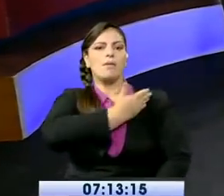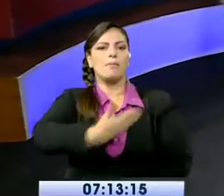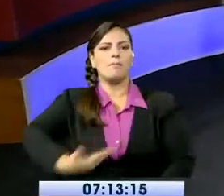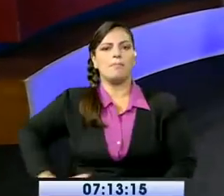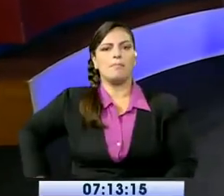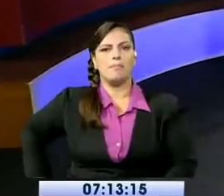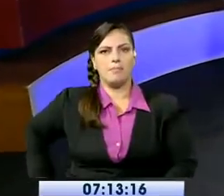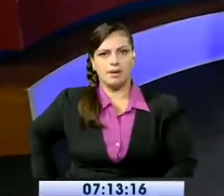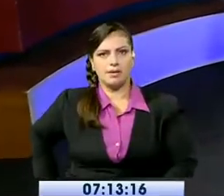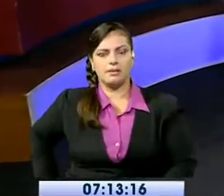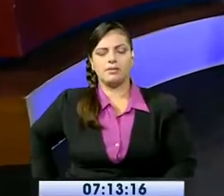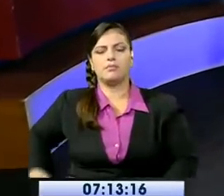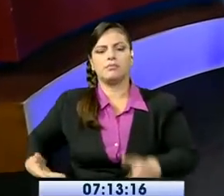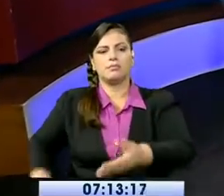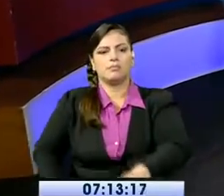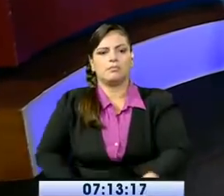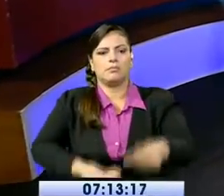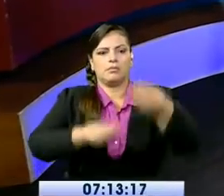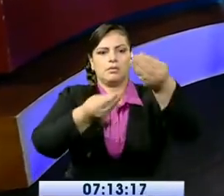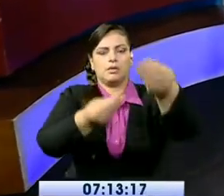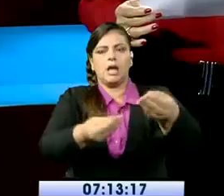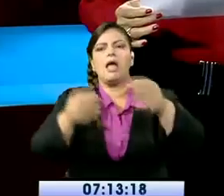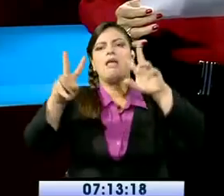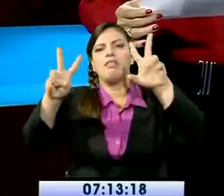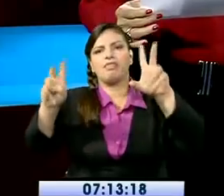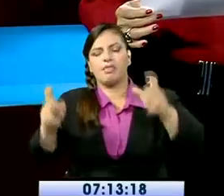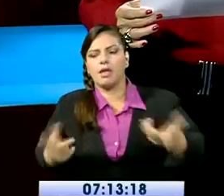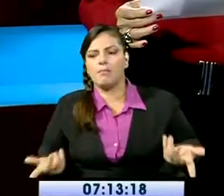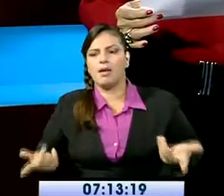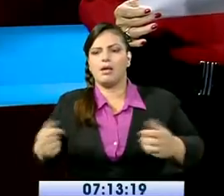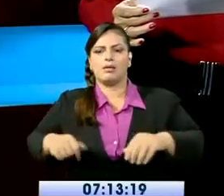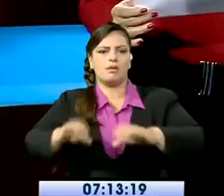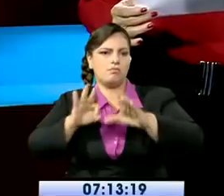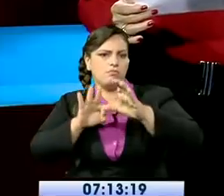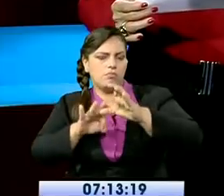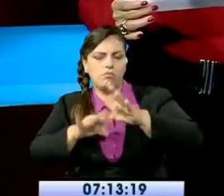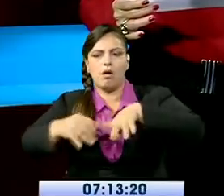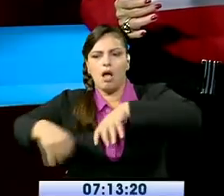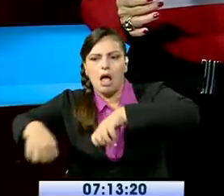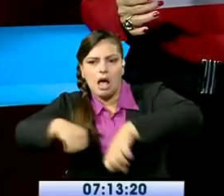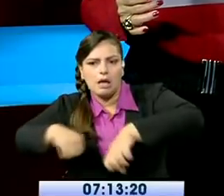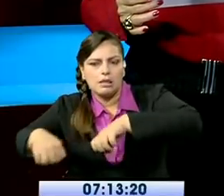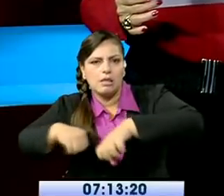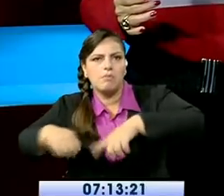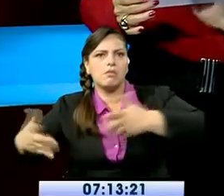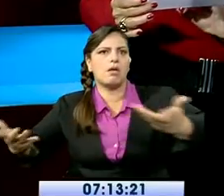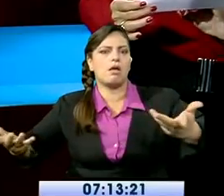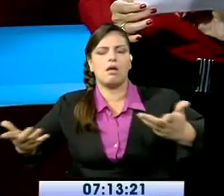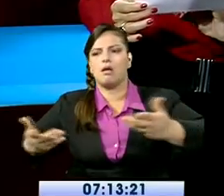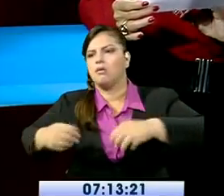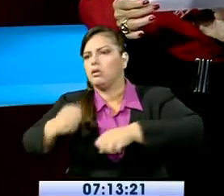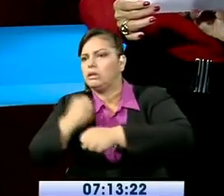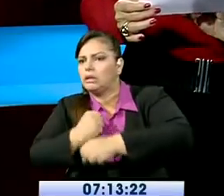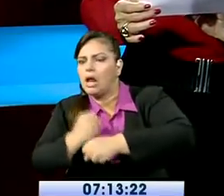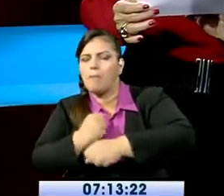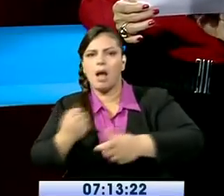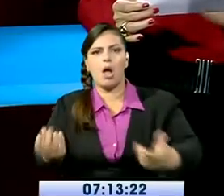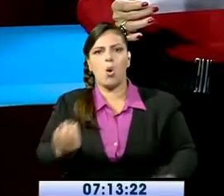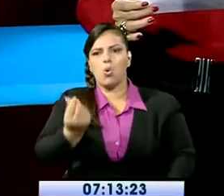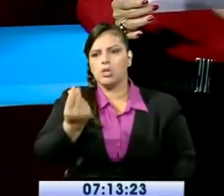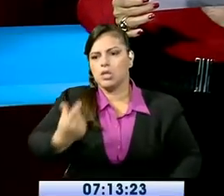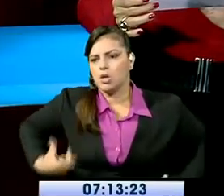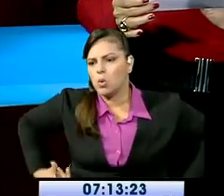la rendición de cuentas por la gestión del organismo durante el año 2017. Durante la exposición, Raquel